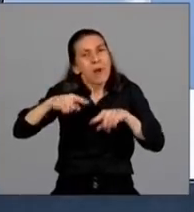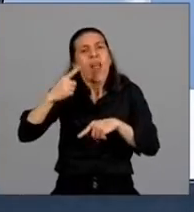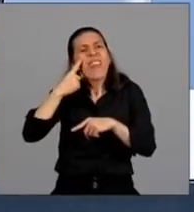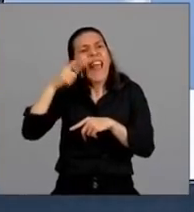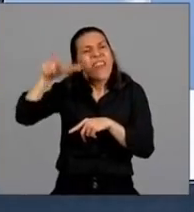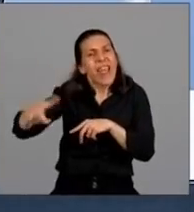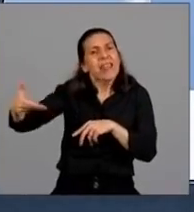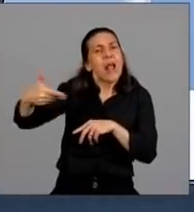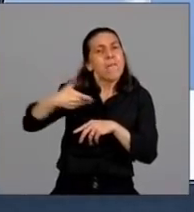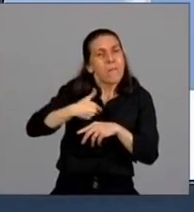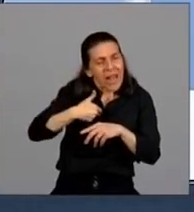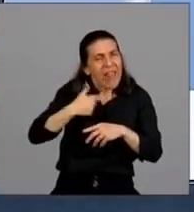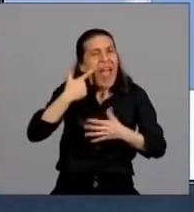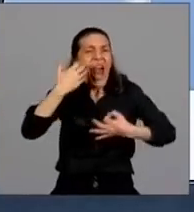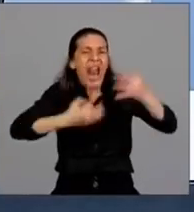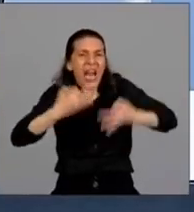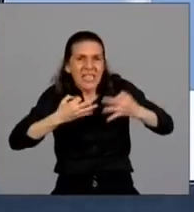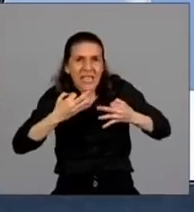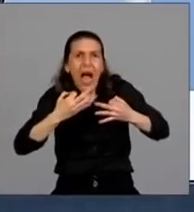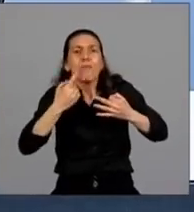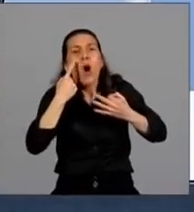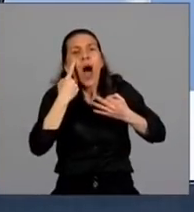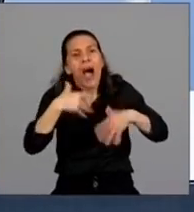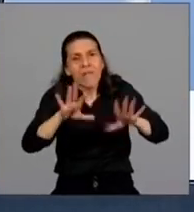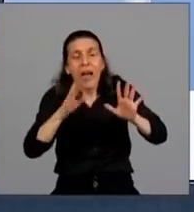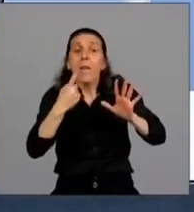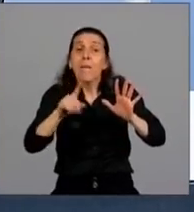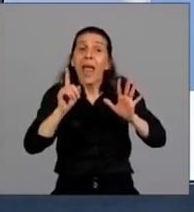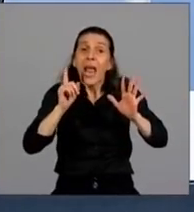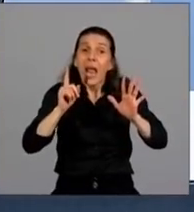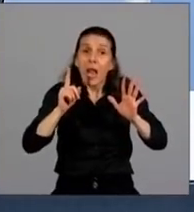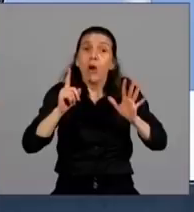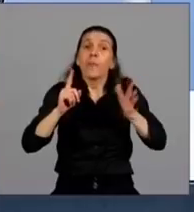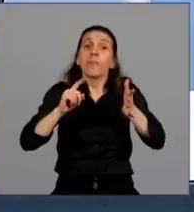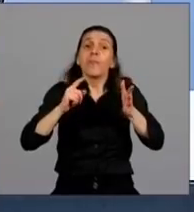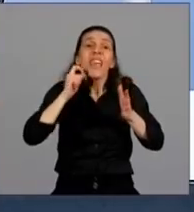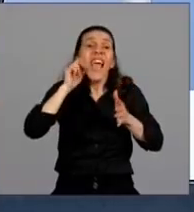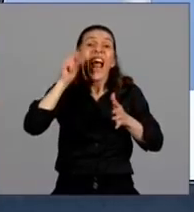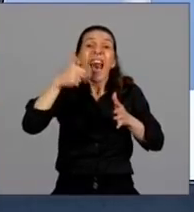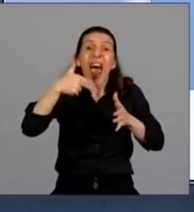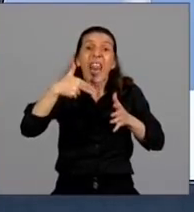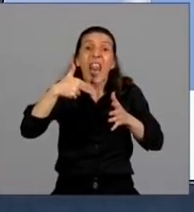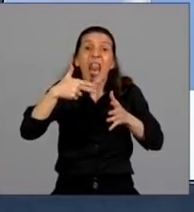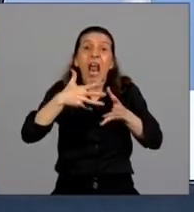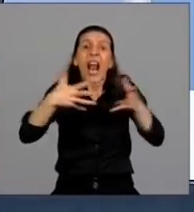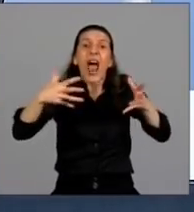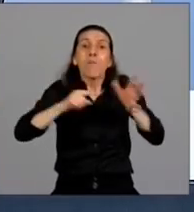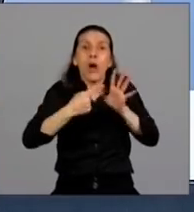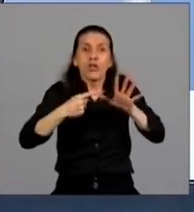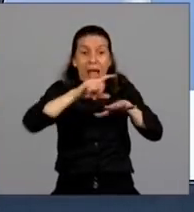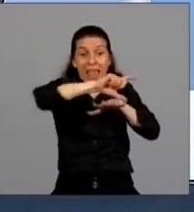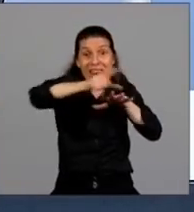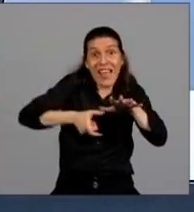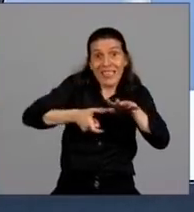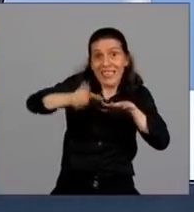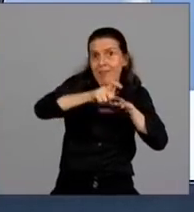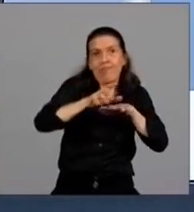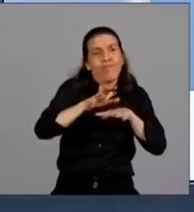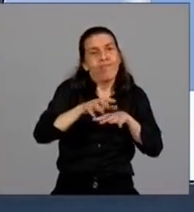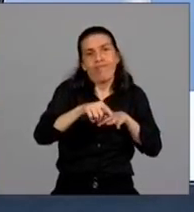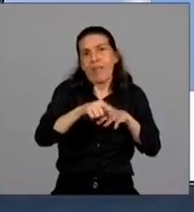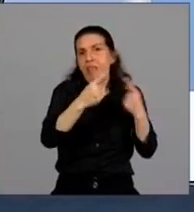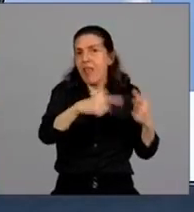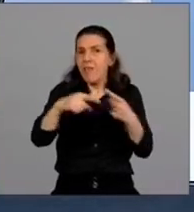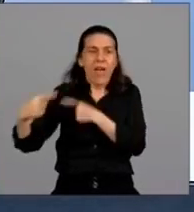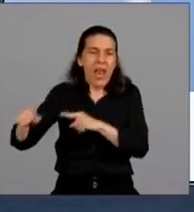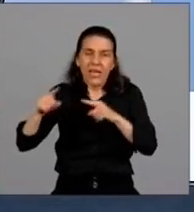con una evaluación del estado de los contagios. Pero en el Gran Buenos Aires, en el Gran Buenos Aires no es así. Es